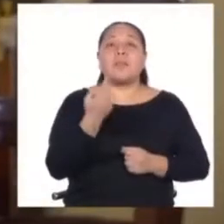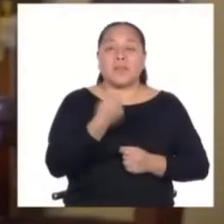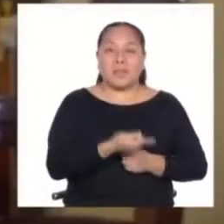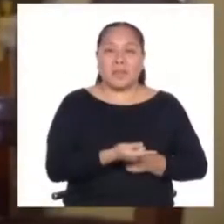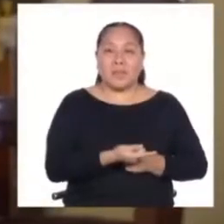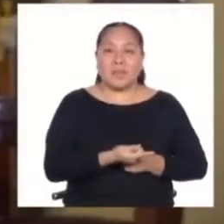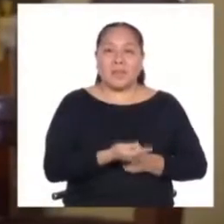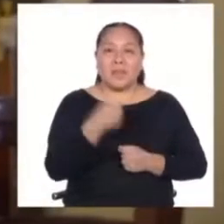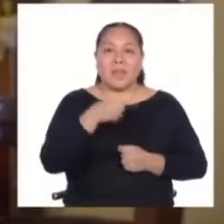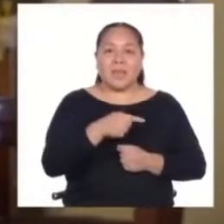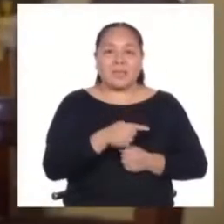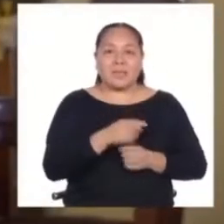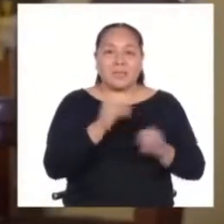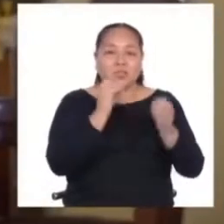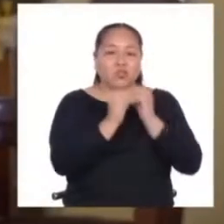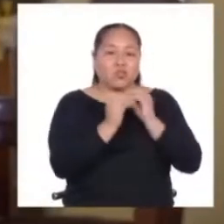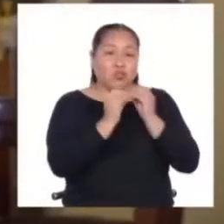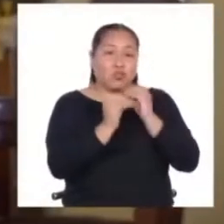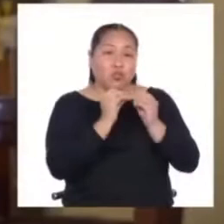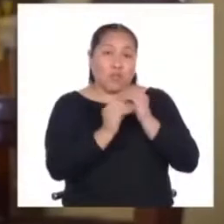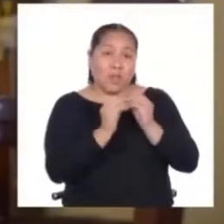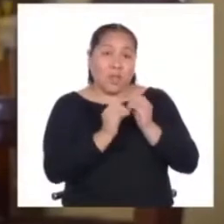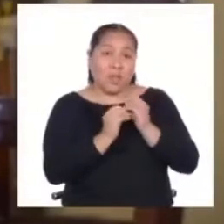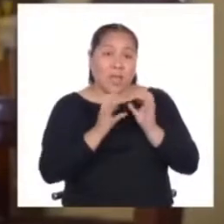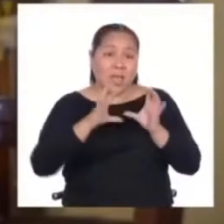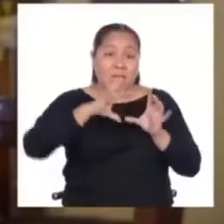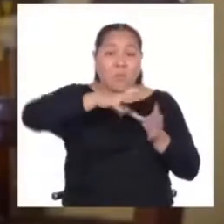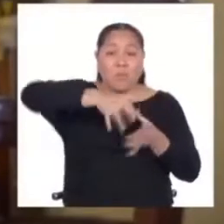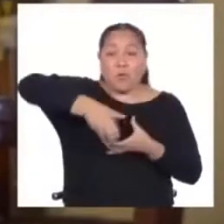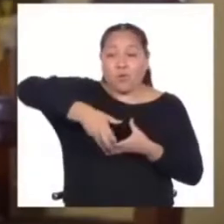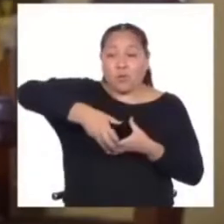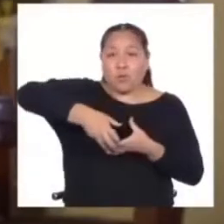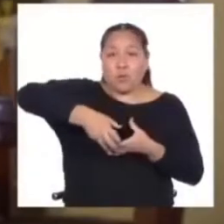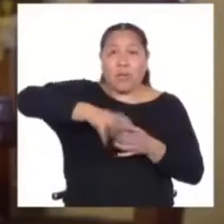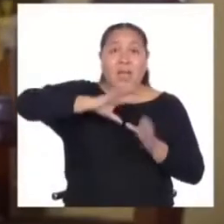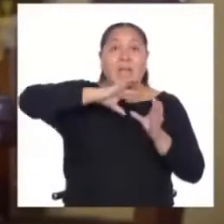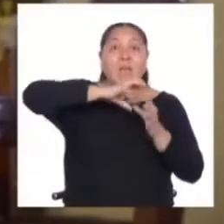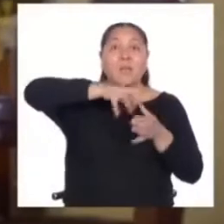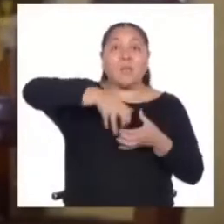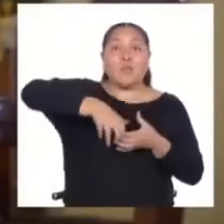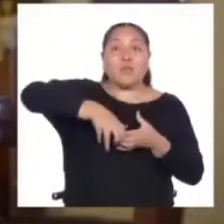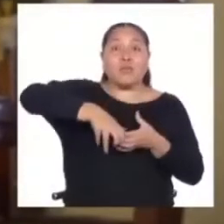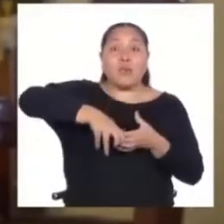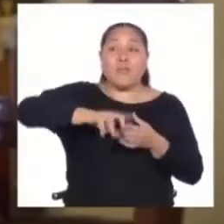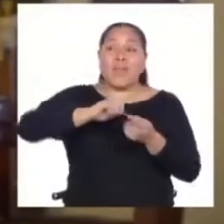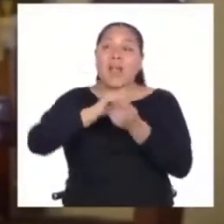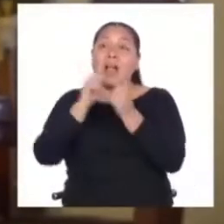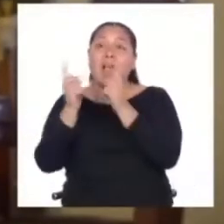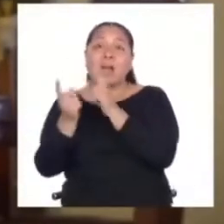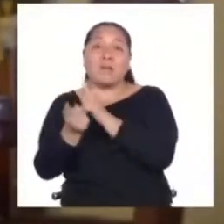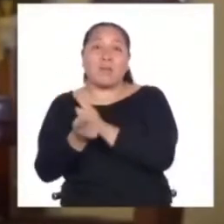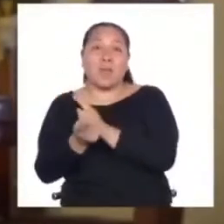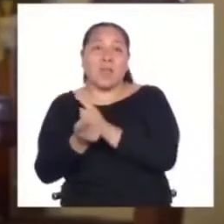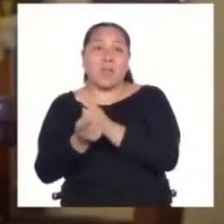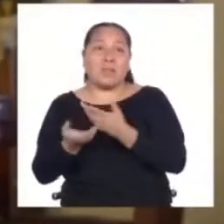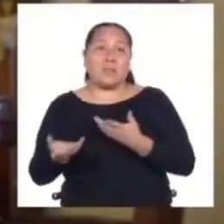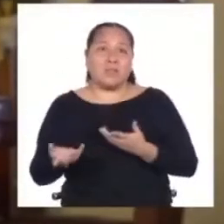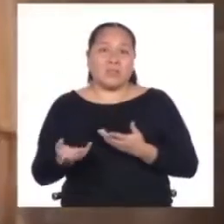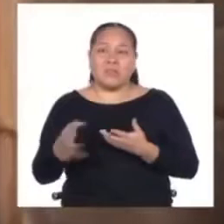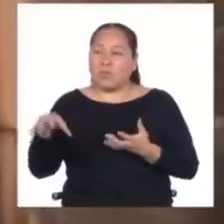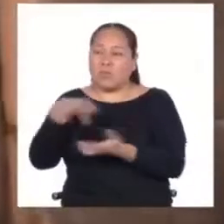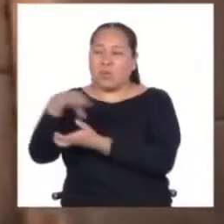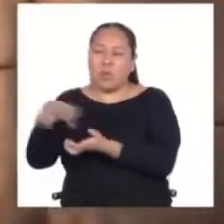digamos, recomponer el mundo. O sea, el mundo se había puesto al revés, se estaba produciendo un